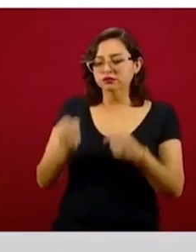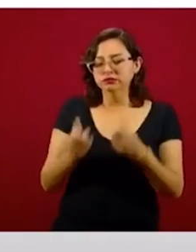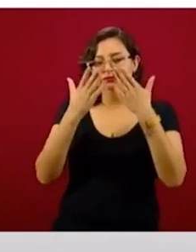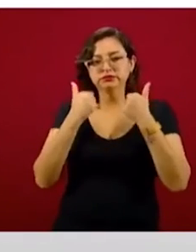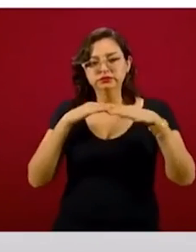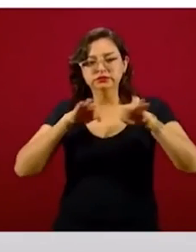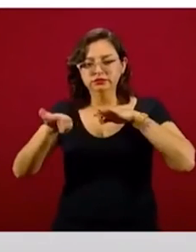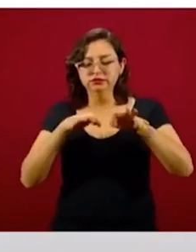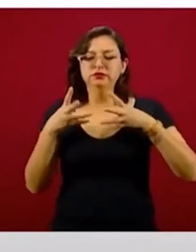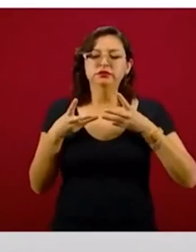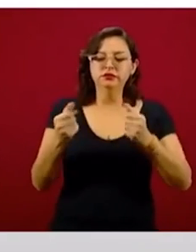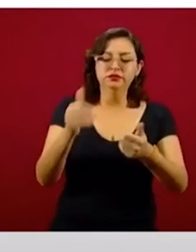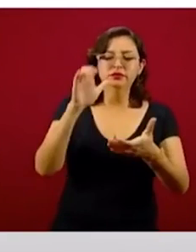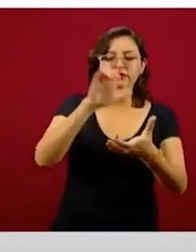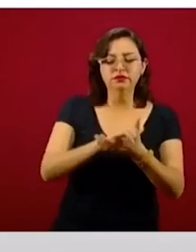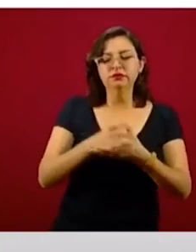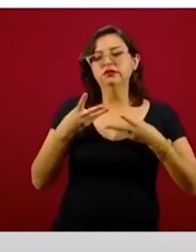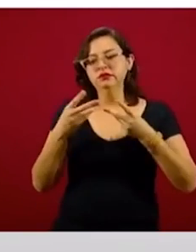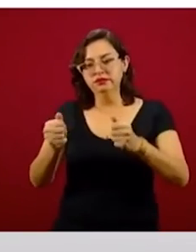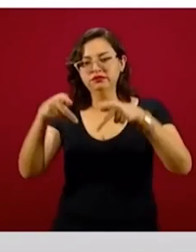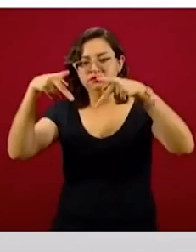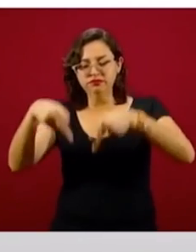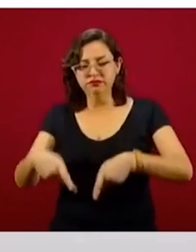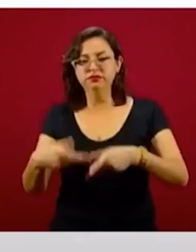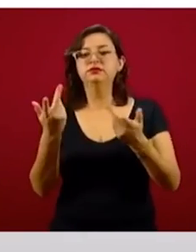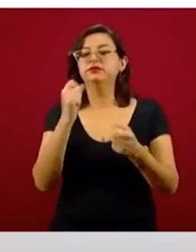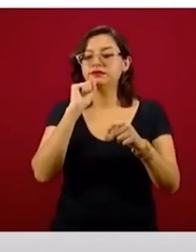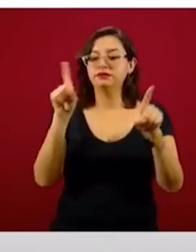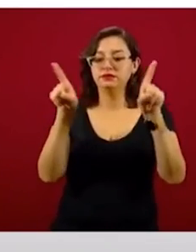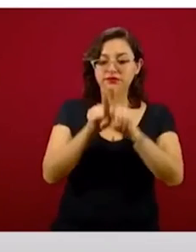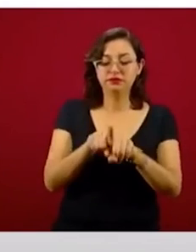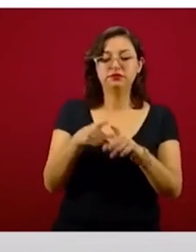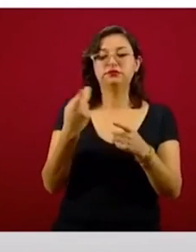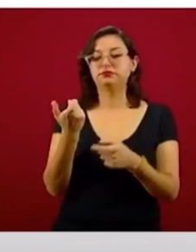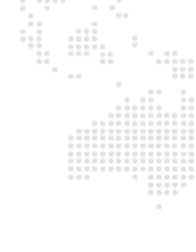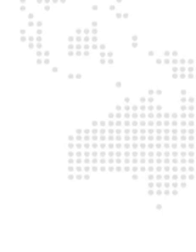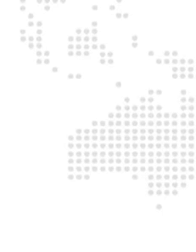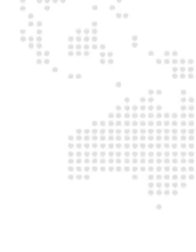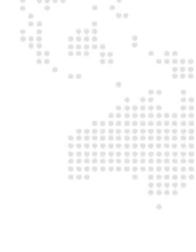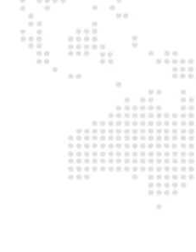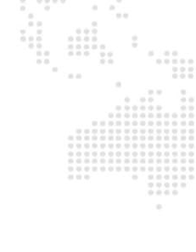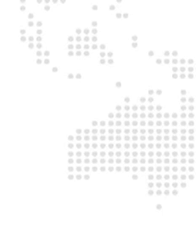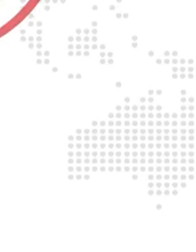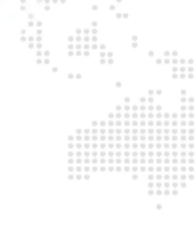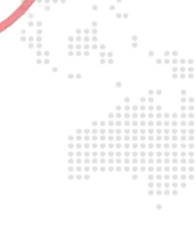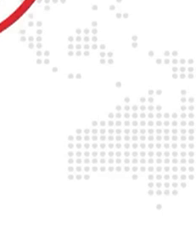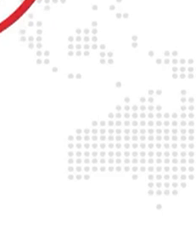matrimonio, gastos de funeral y, bueno, sin lugar a dudas, también el tema de ahorro para el retiro.